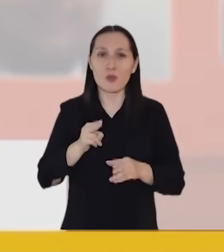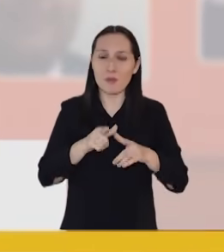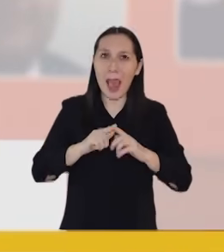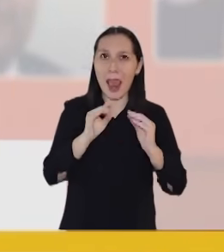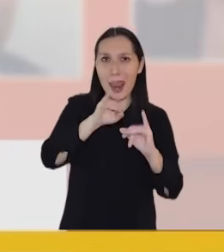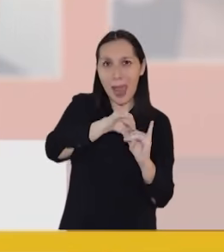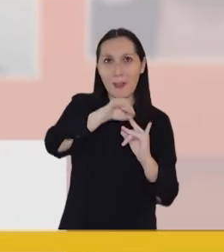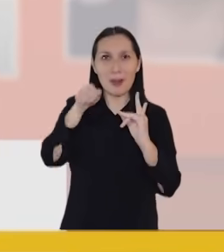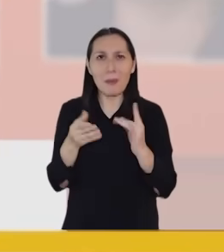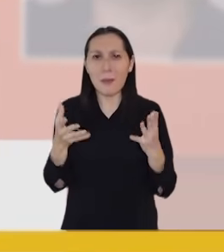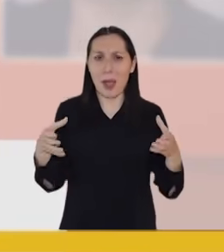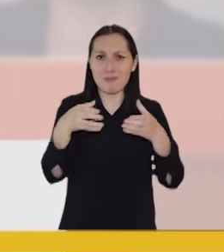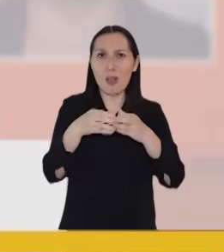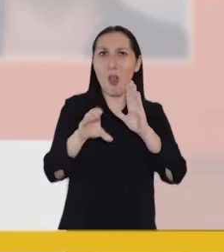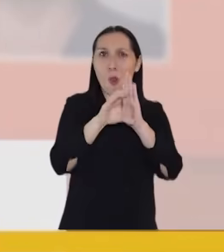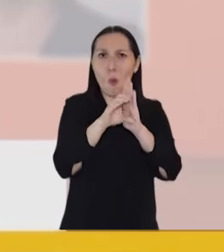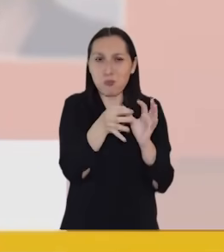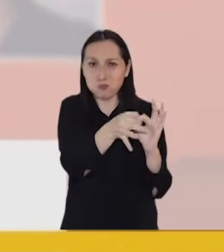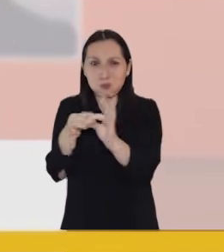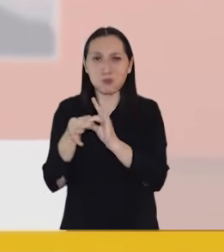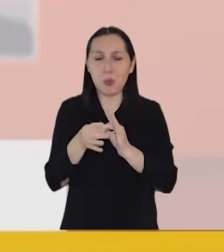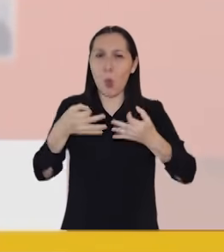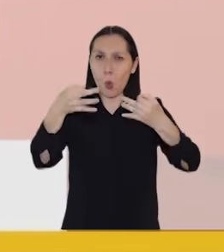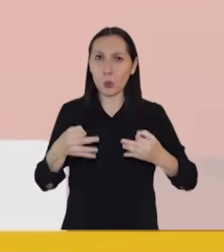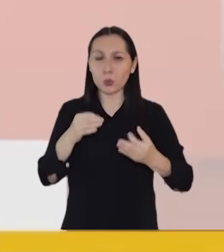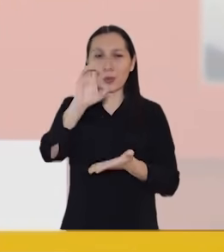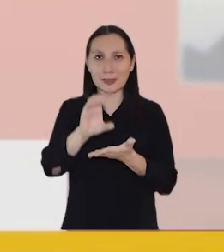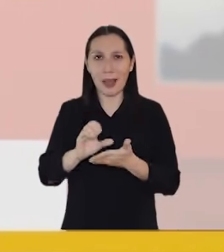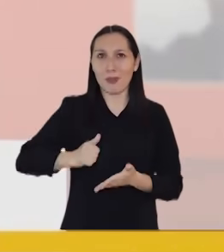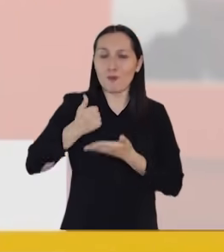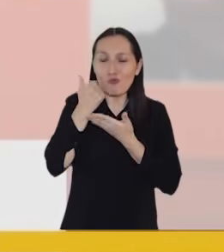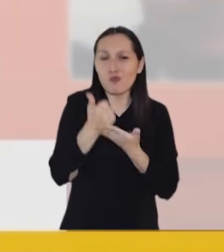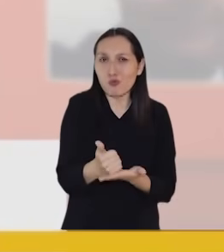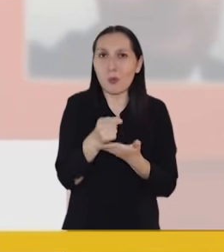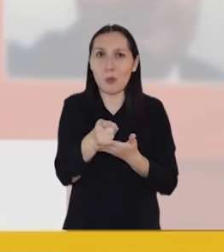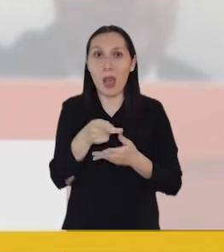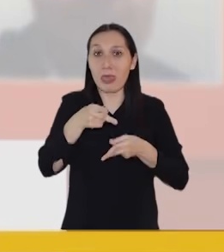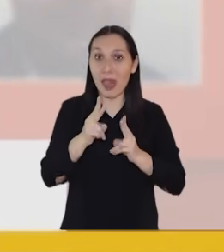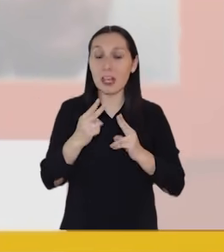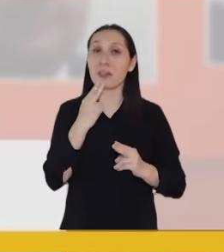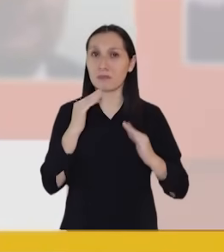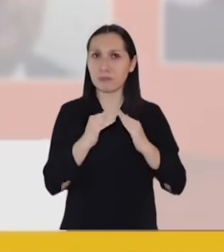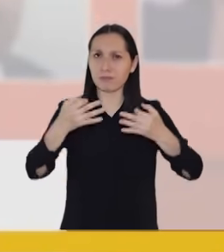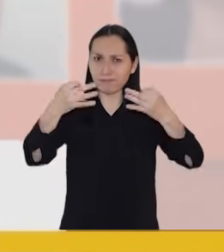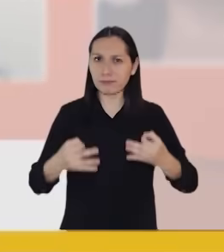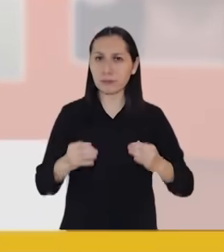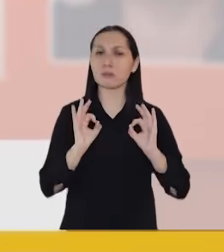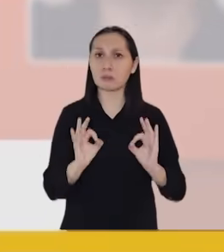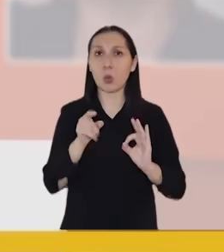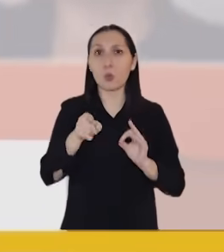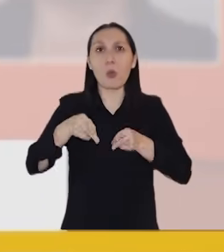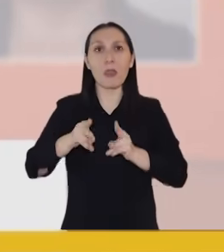que tengamos una constitución que nos una, por un Estado más justo y solidario, por tu derecho a una vivienda digna